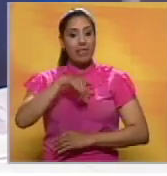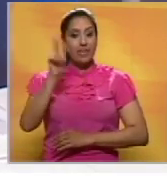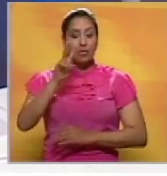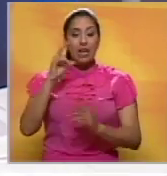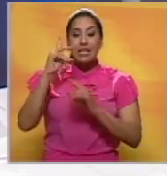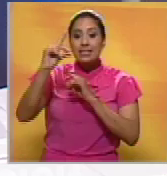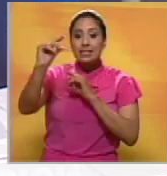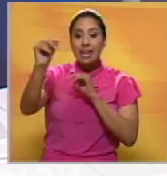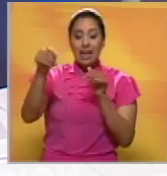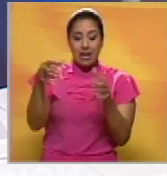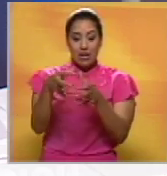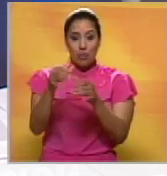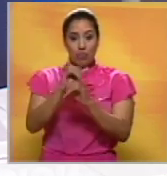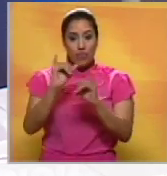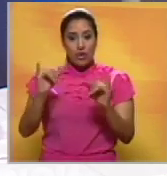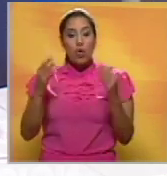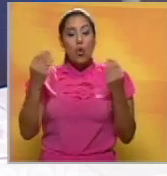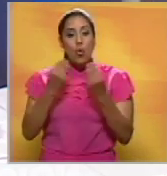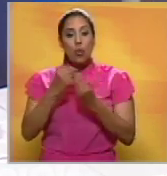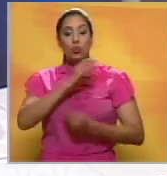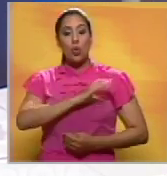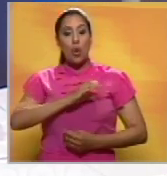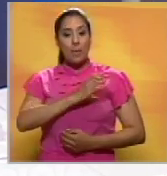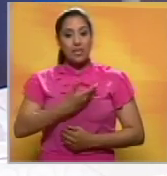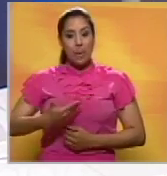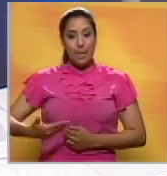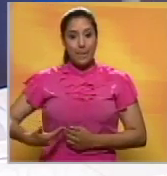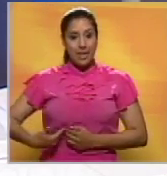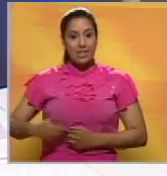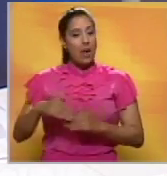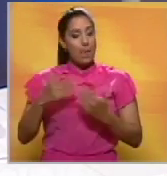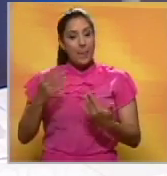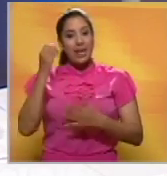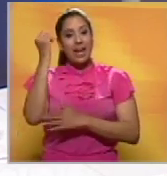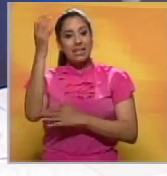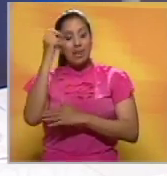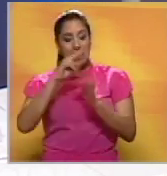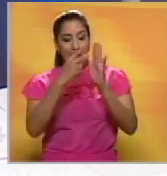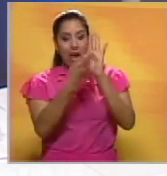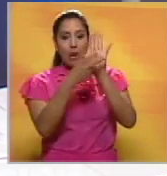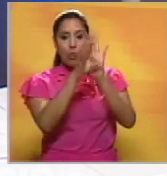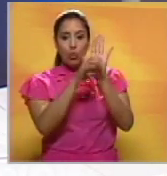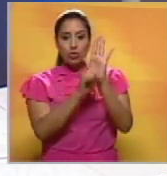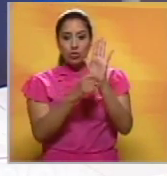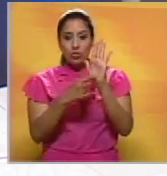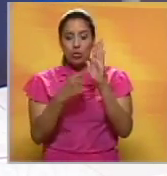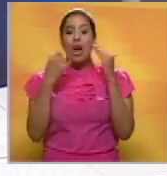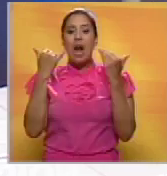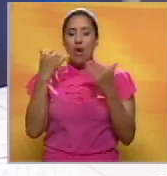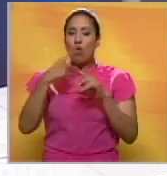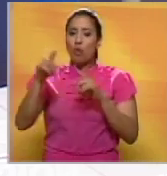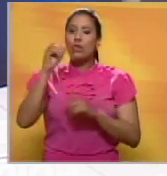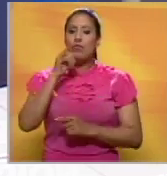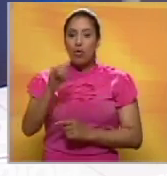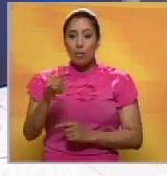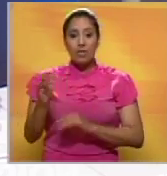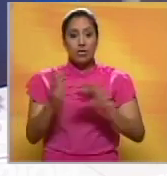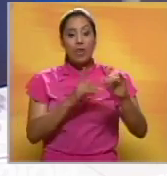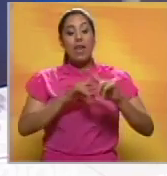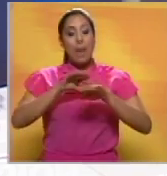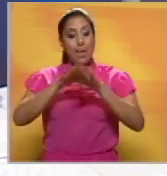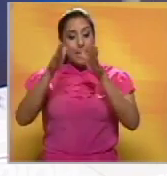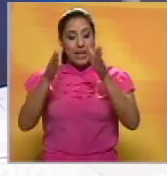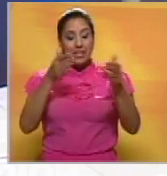la salida de la reunión con la Comisión Presidencial para la Asamblea Nacional Constituyente. Vamos con más información. El ministro